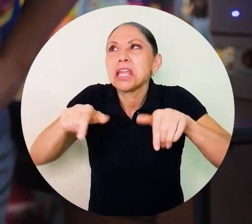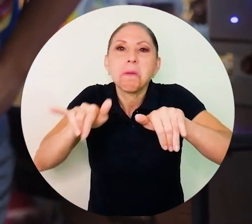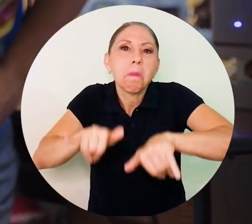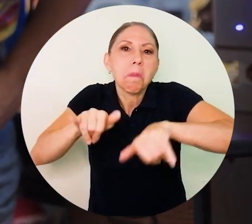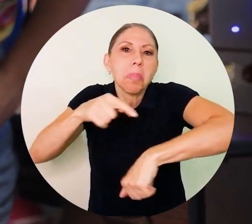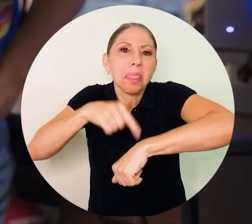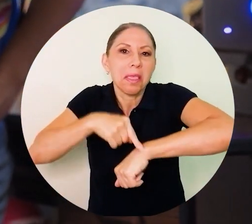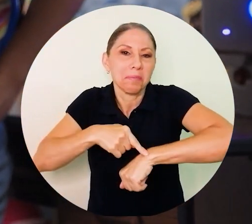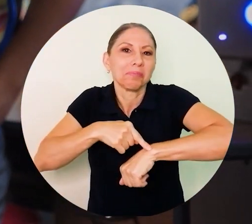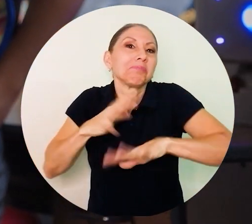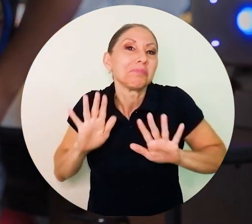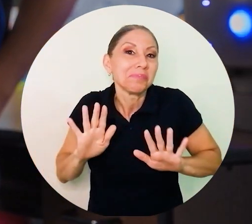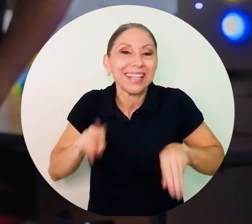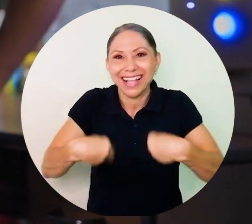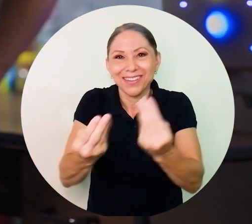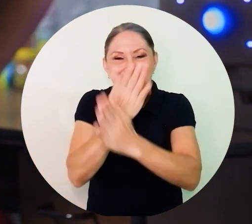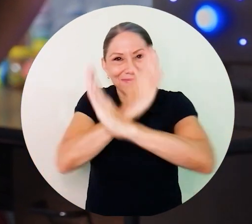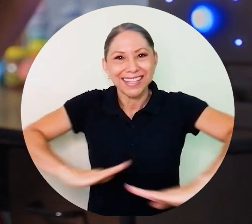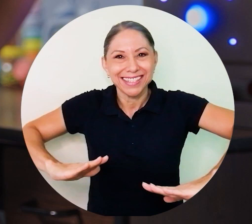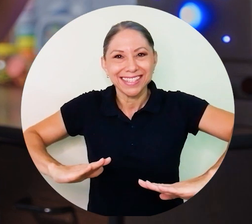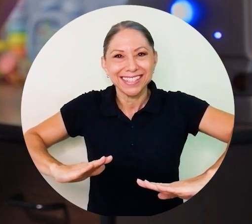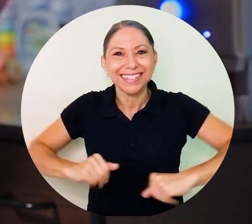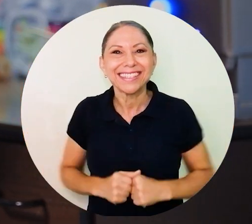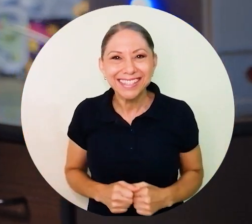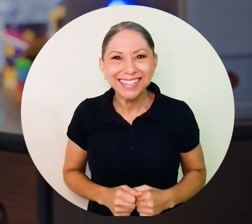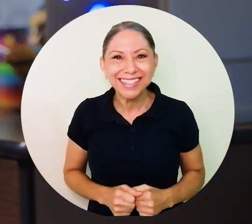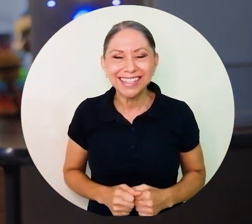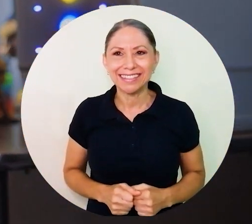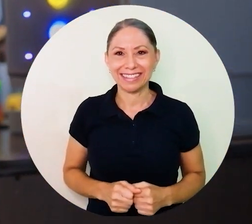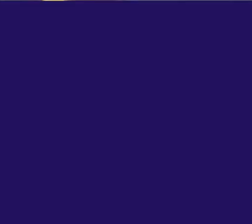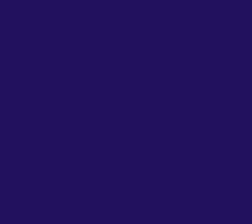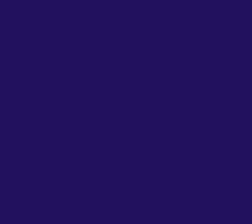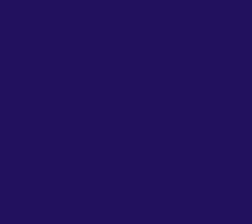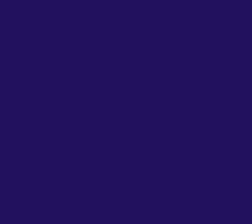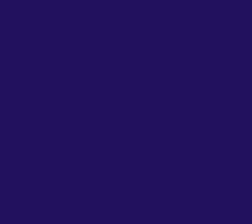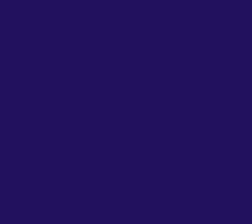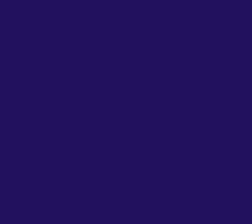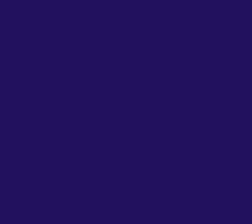patio un rato. Jeje, les traigo paz. ¿Ah?